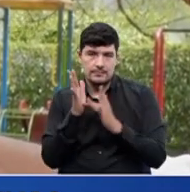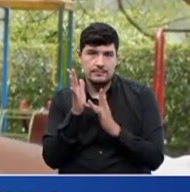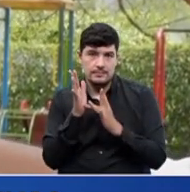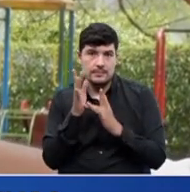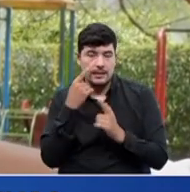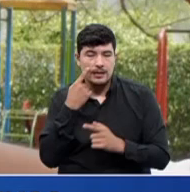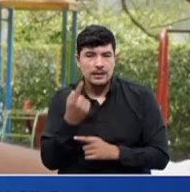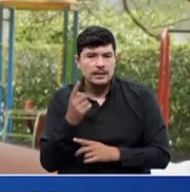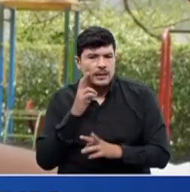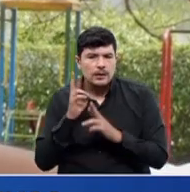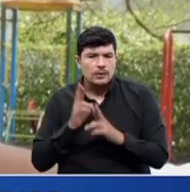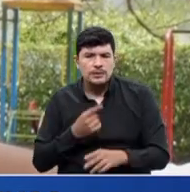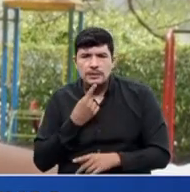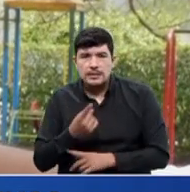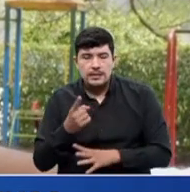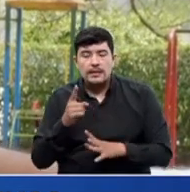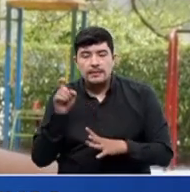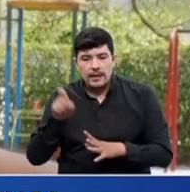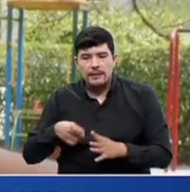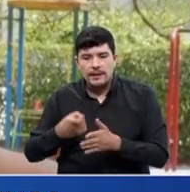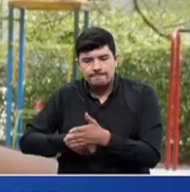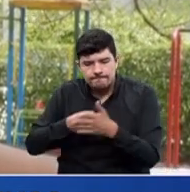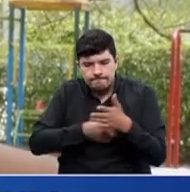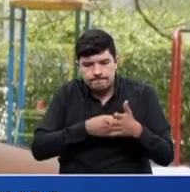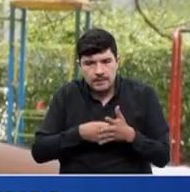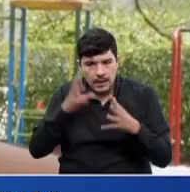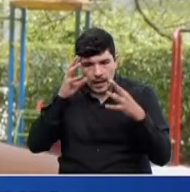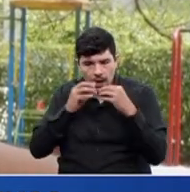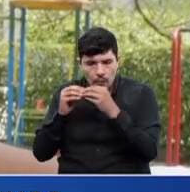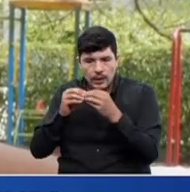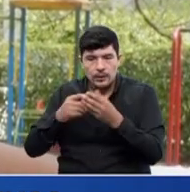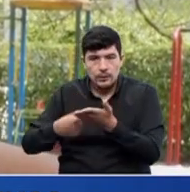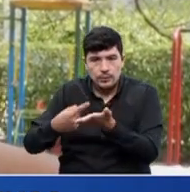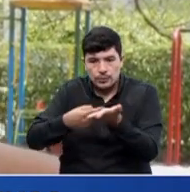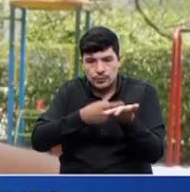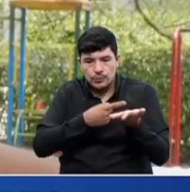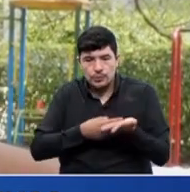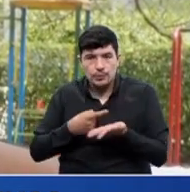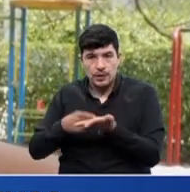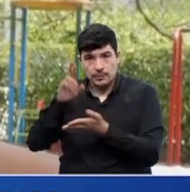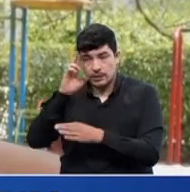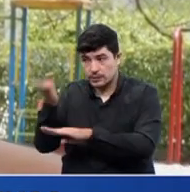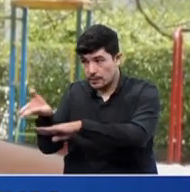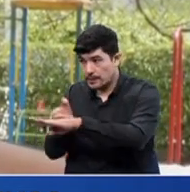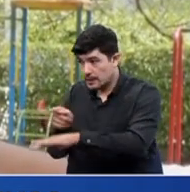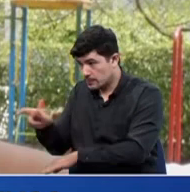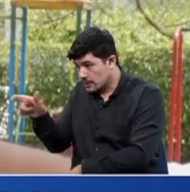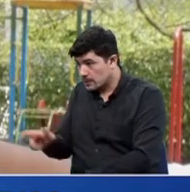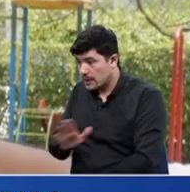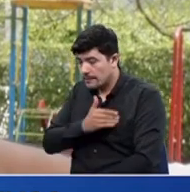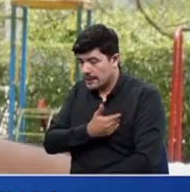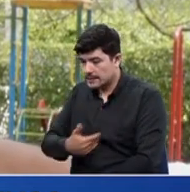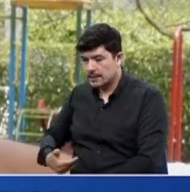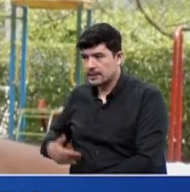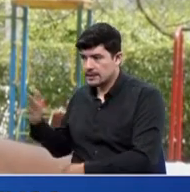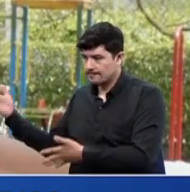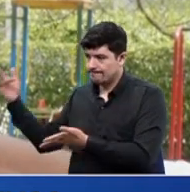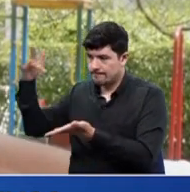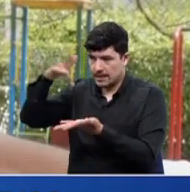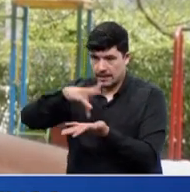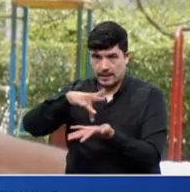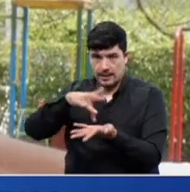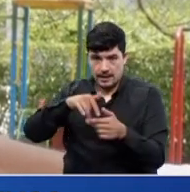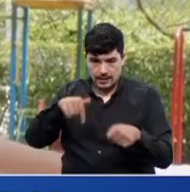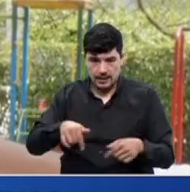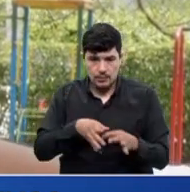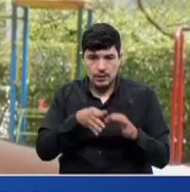hay un punto de refrendación de los acuerdos. Para ese punto de refrendación de los acuerdos hemos solicitado al presidente de la República hacer un acto público en